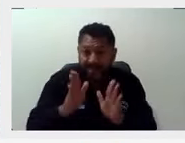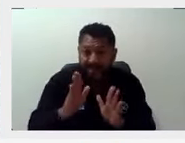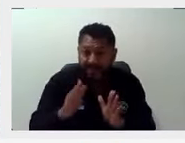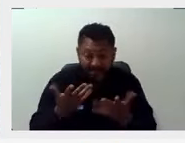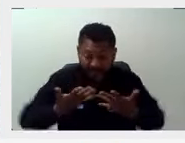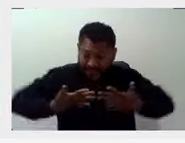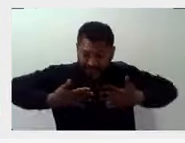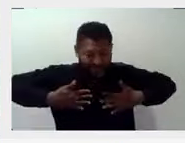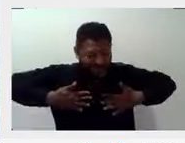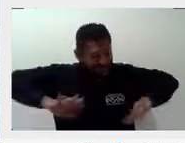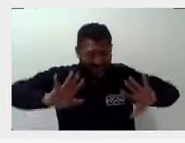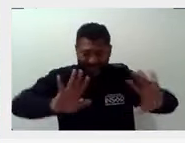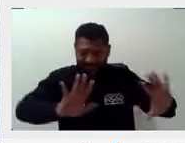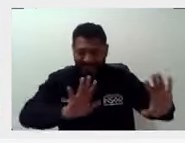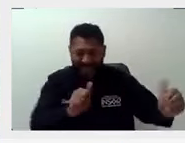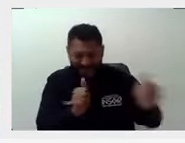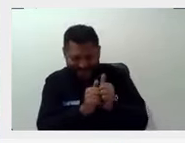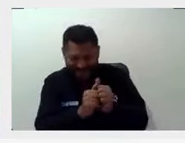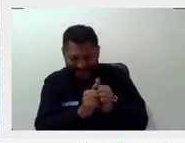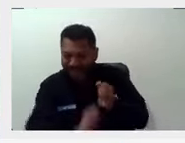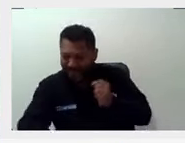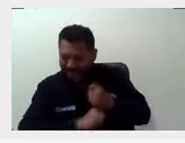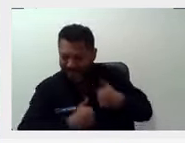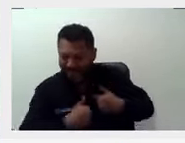las practicantes, que ya no quieren,